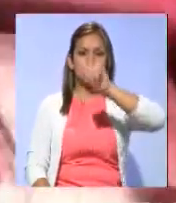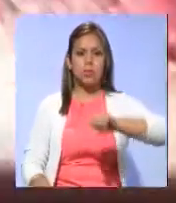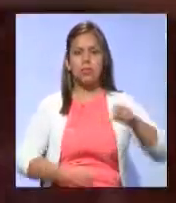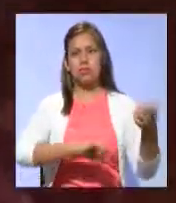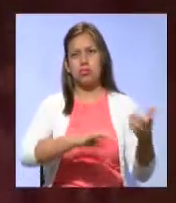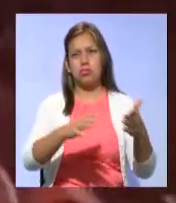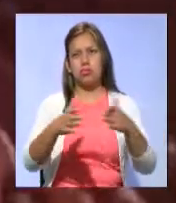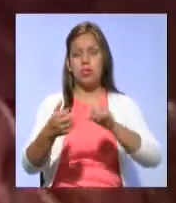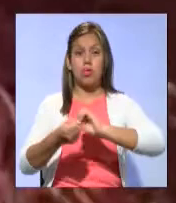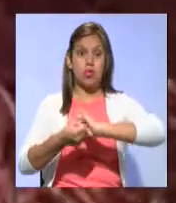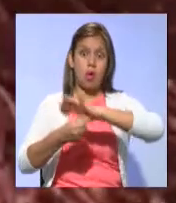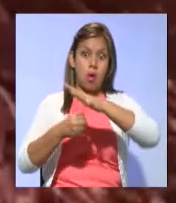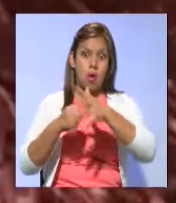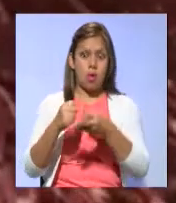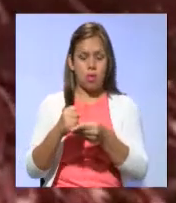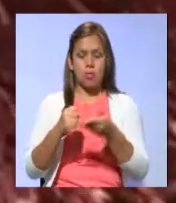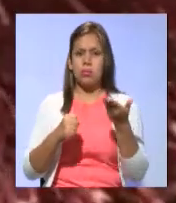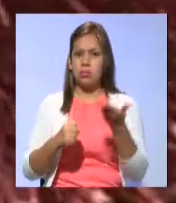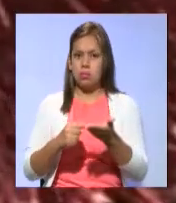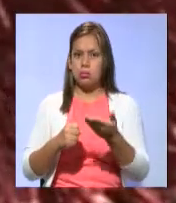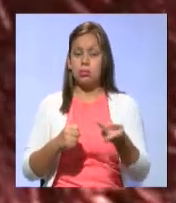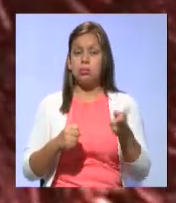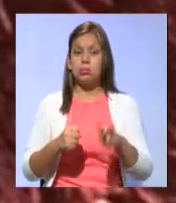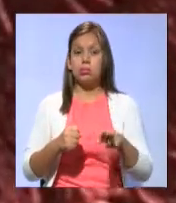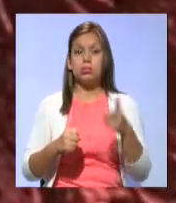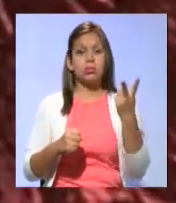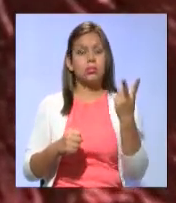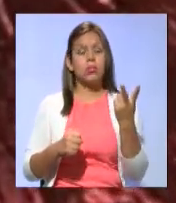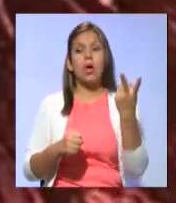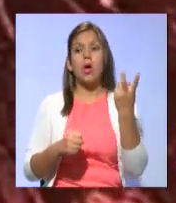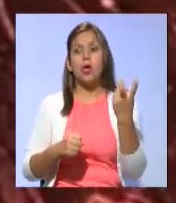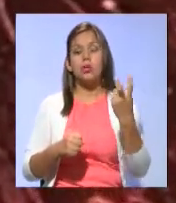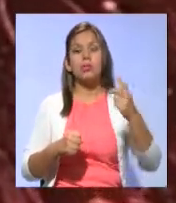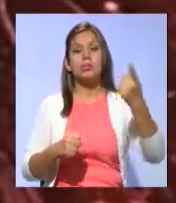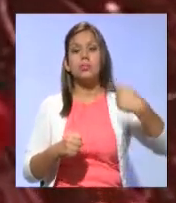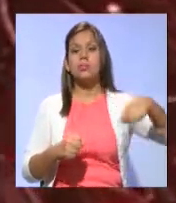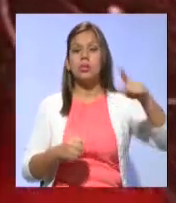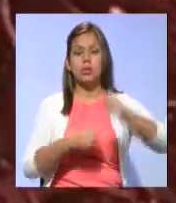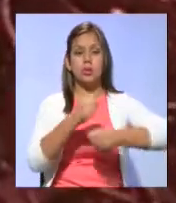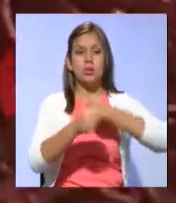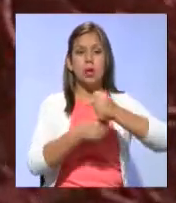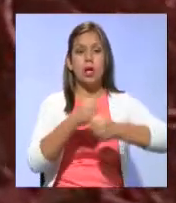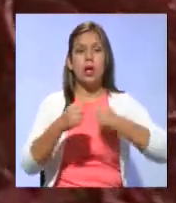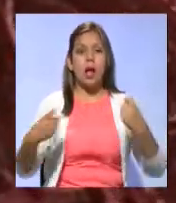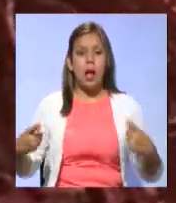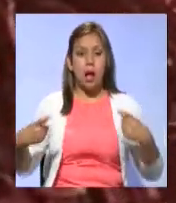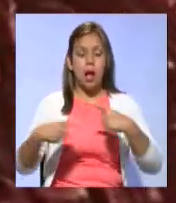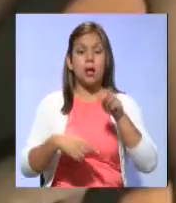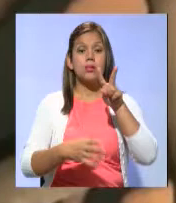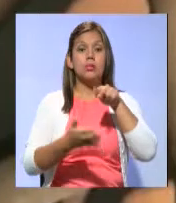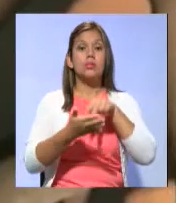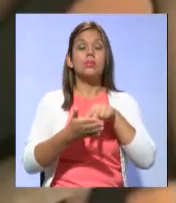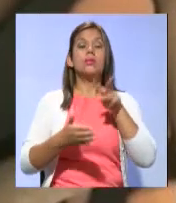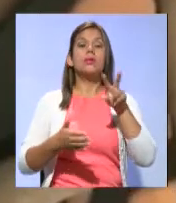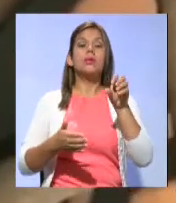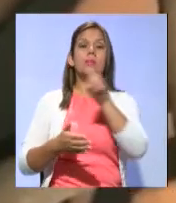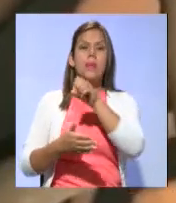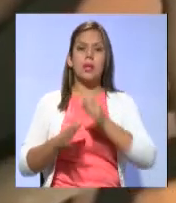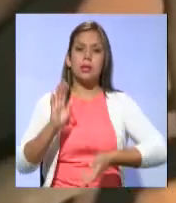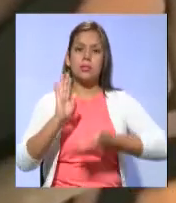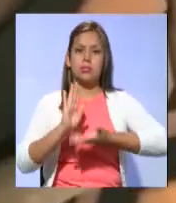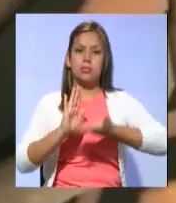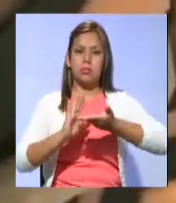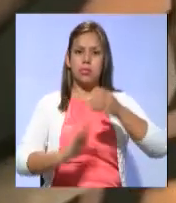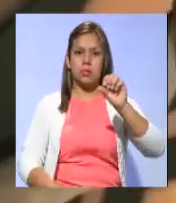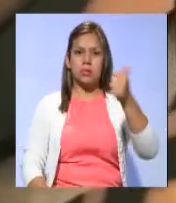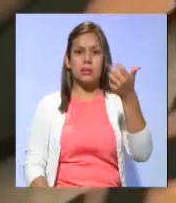defunciones en el mundo. Más de 11 millones de personas son diagnosticadas con cáncer cada año y se estima que para el 2020 esta cifra incrementará